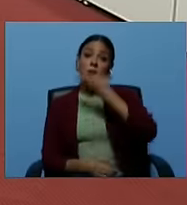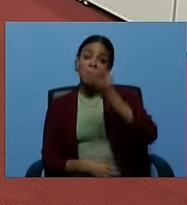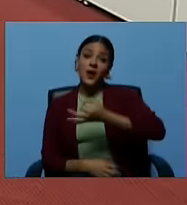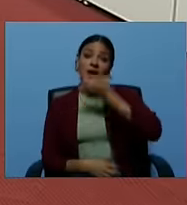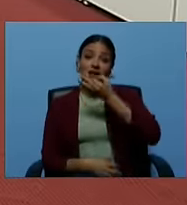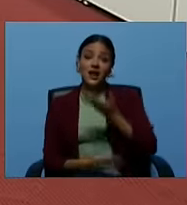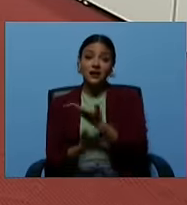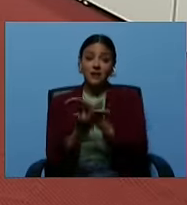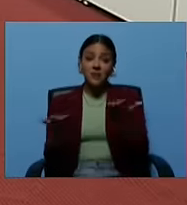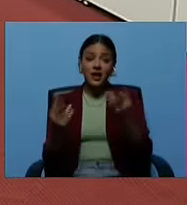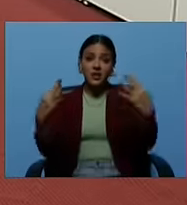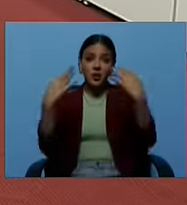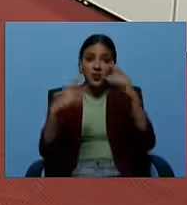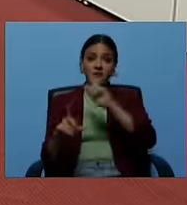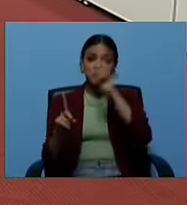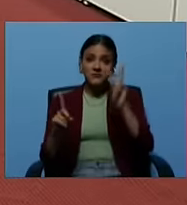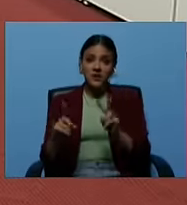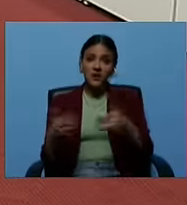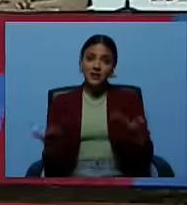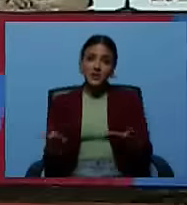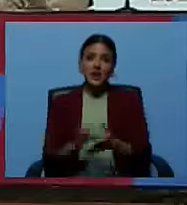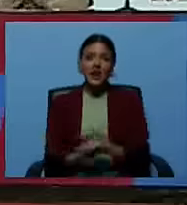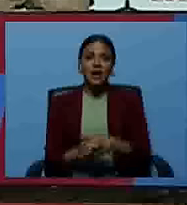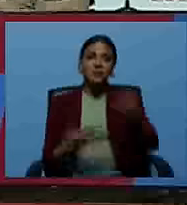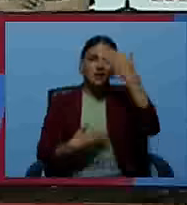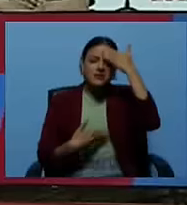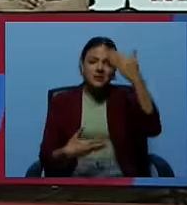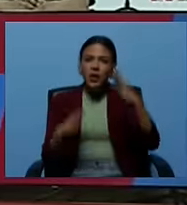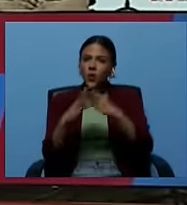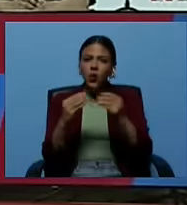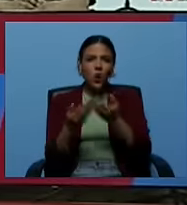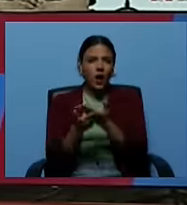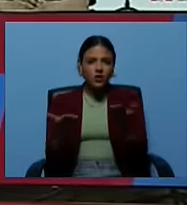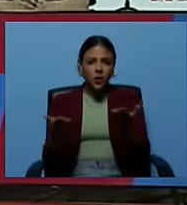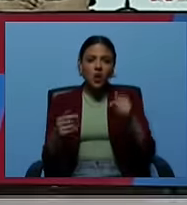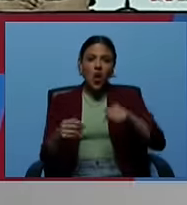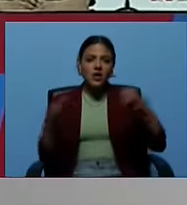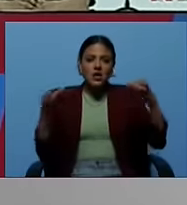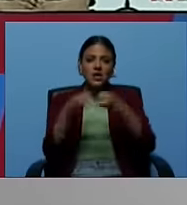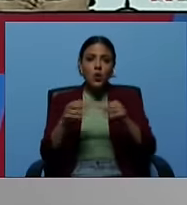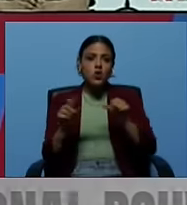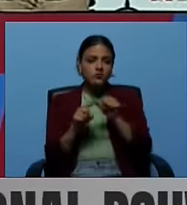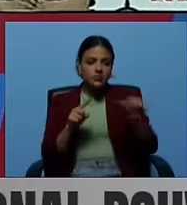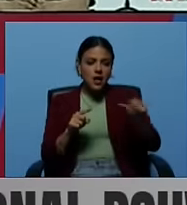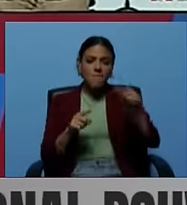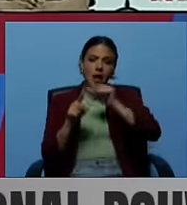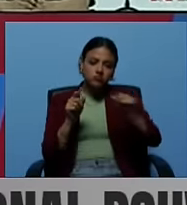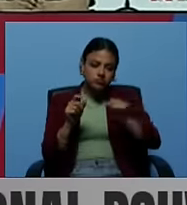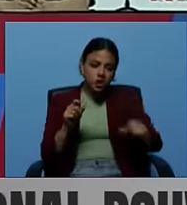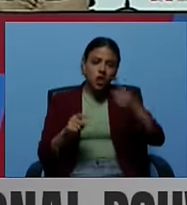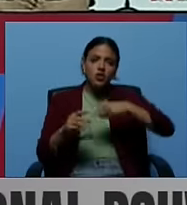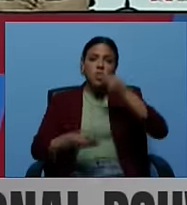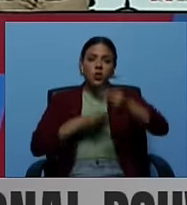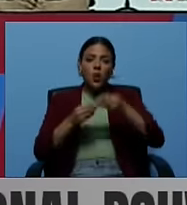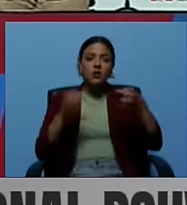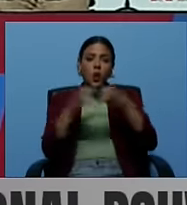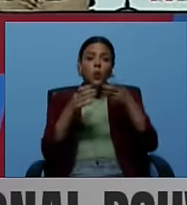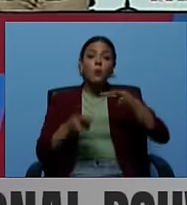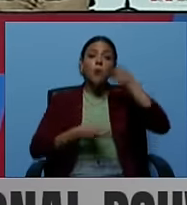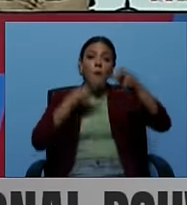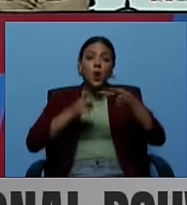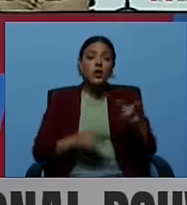Buenas tardes a toda Venezuela. Saludos desde la reunión semanal del Partido